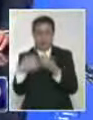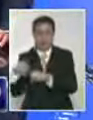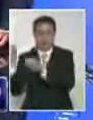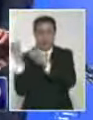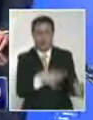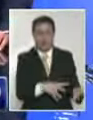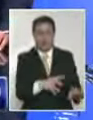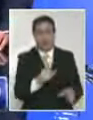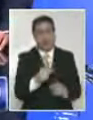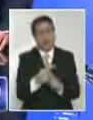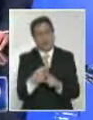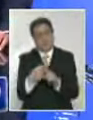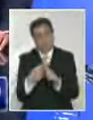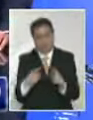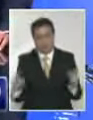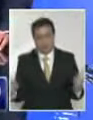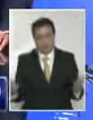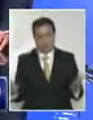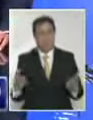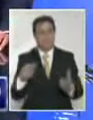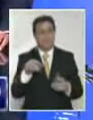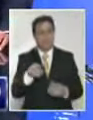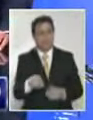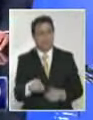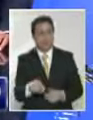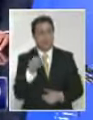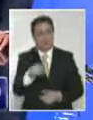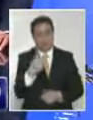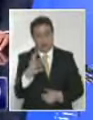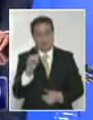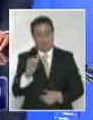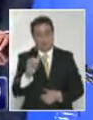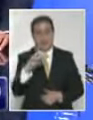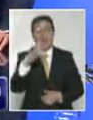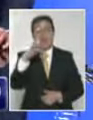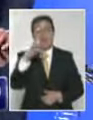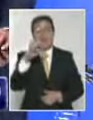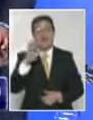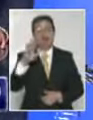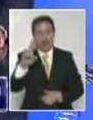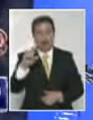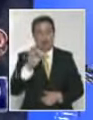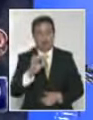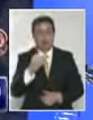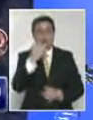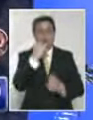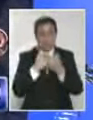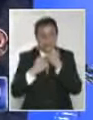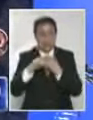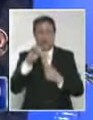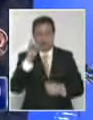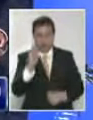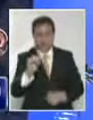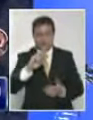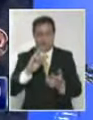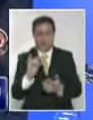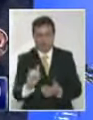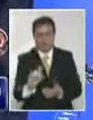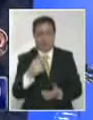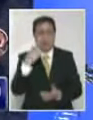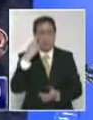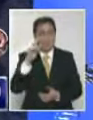te digo, pueden haber habido algunos... Eso pasó en Argentina. Algunos errores, pueden haber habido algunos excesos. Pero en lo que hubo posterior